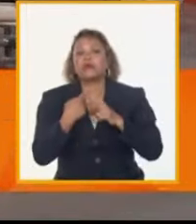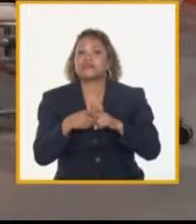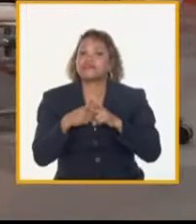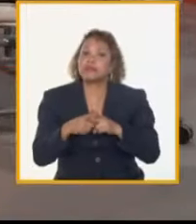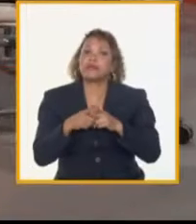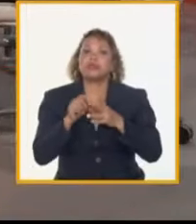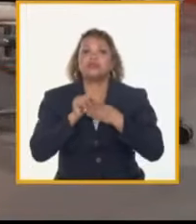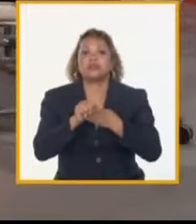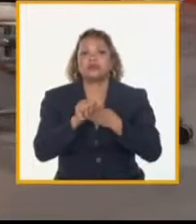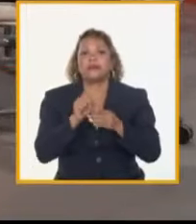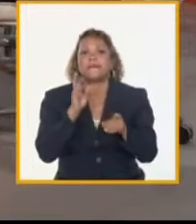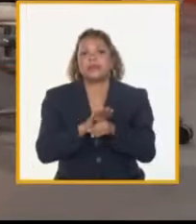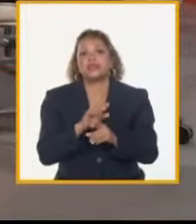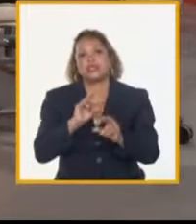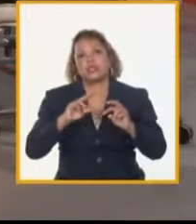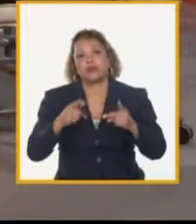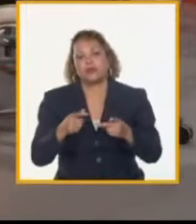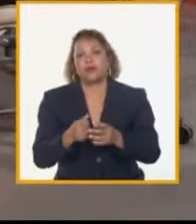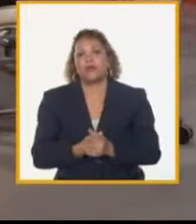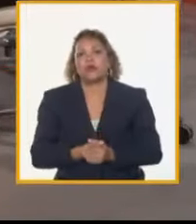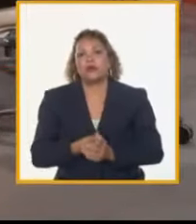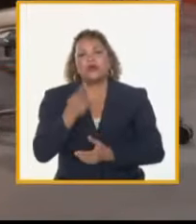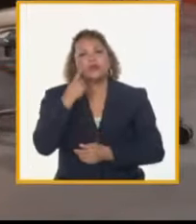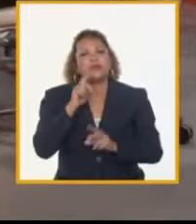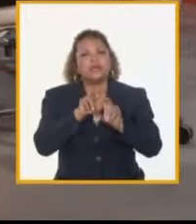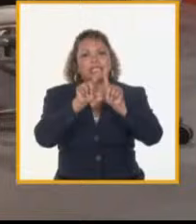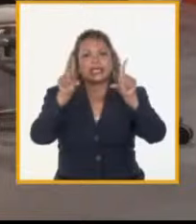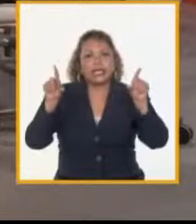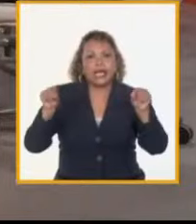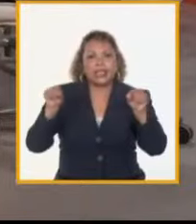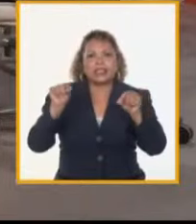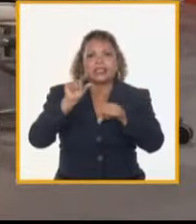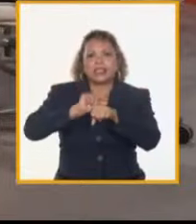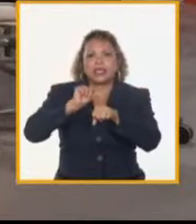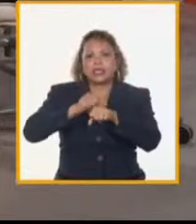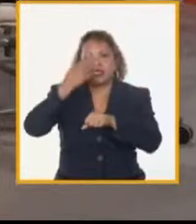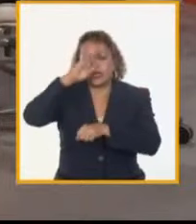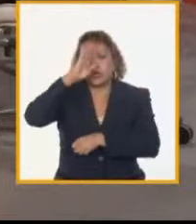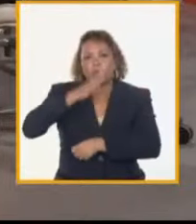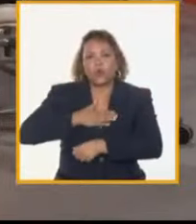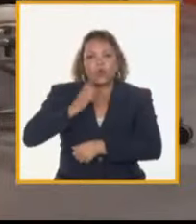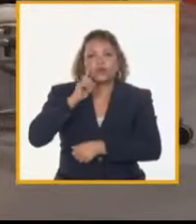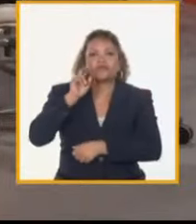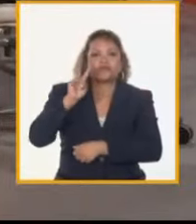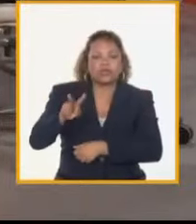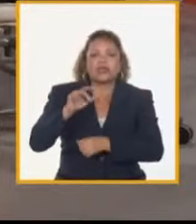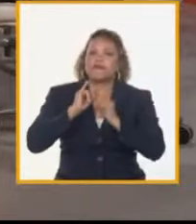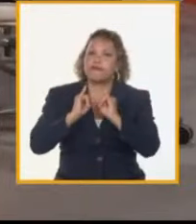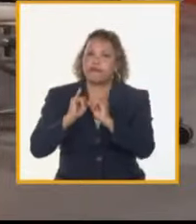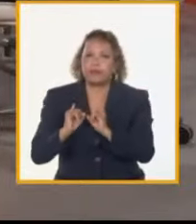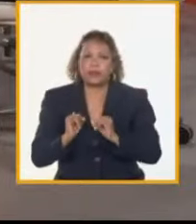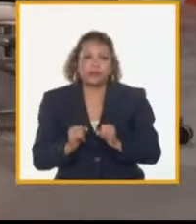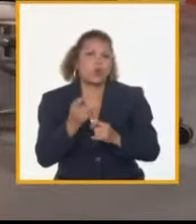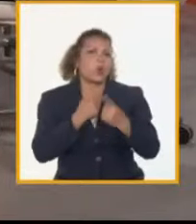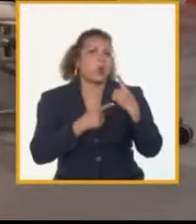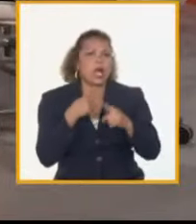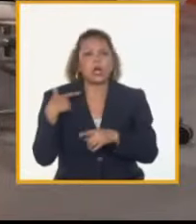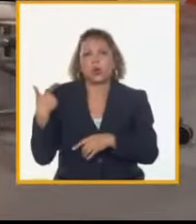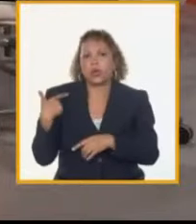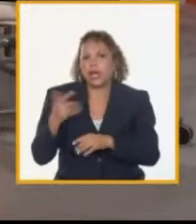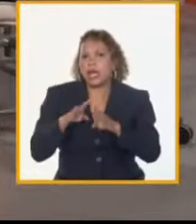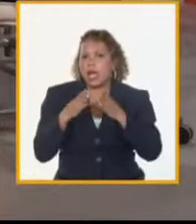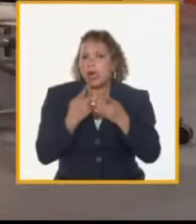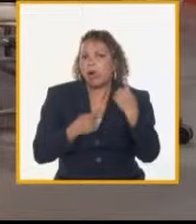supuesto, emblemático de los taxis. Ahí tenían los teléfonos en pantalla de Taxi Cuba para que también puedan tener información, dar cualquier queja,